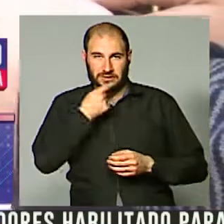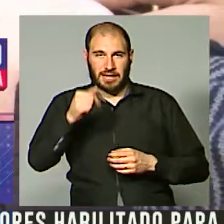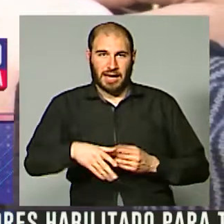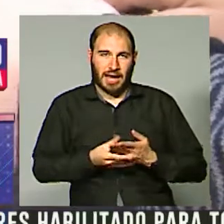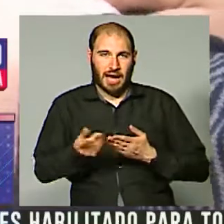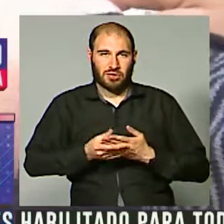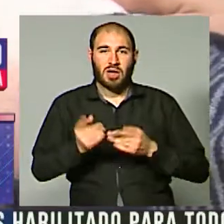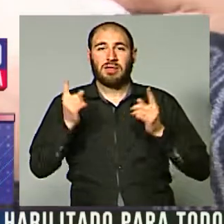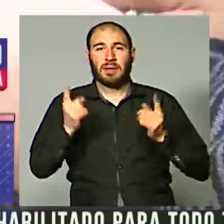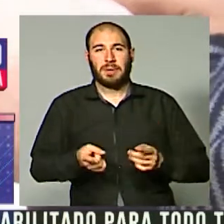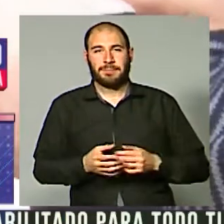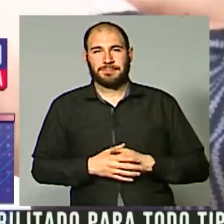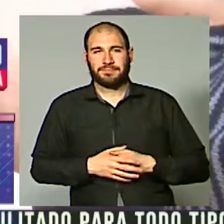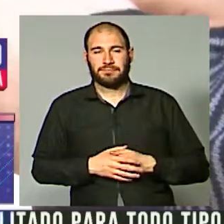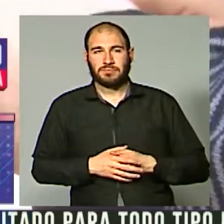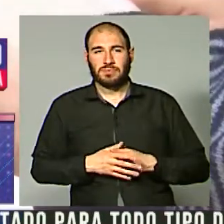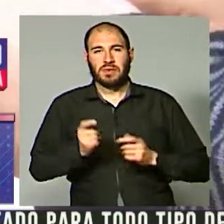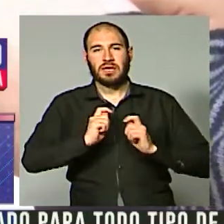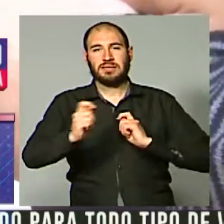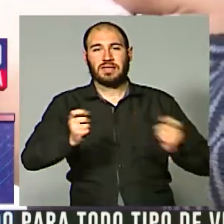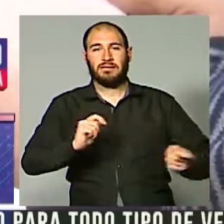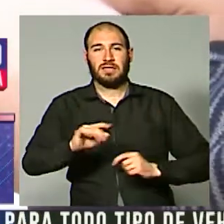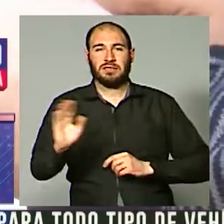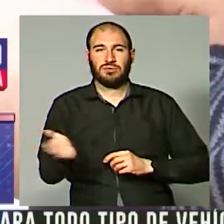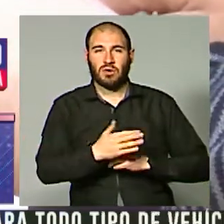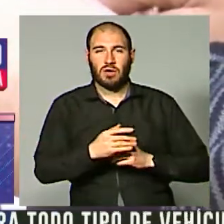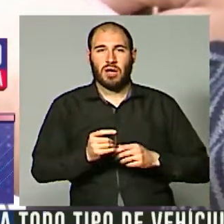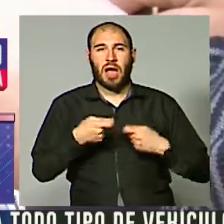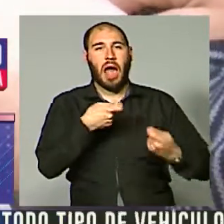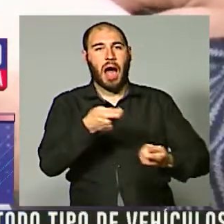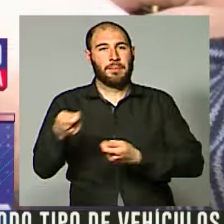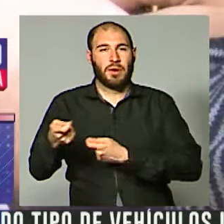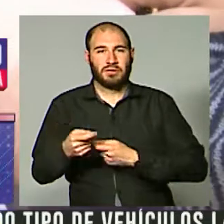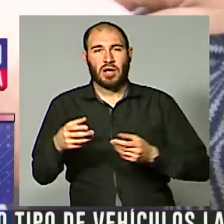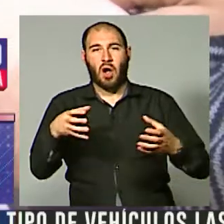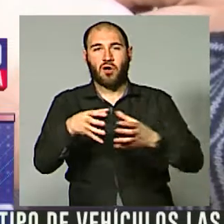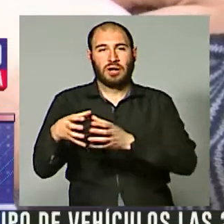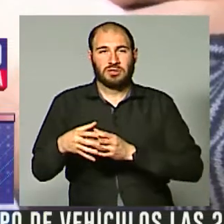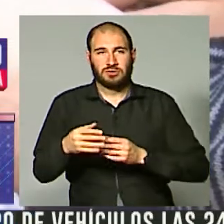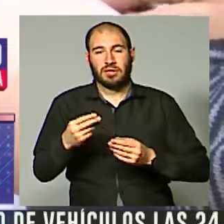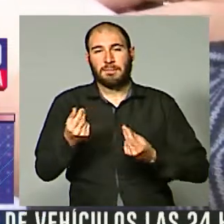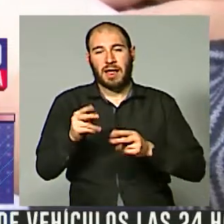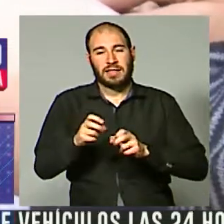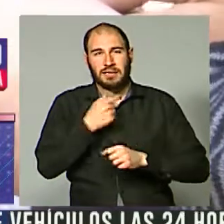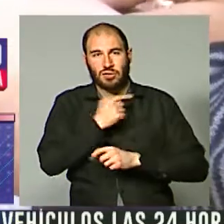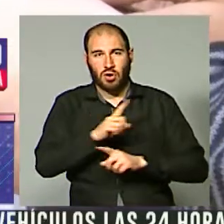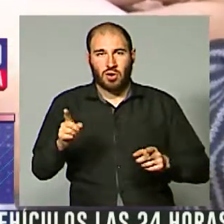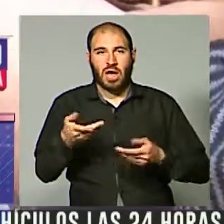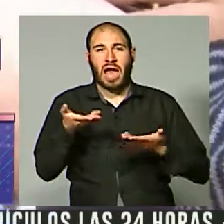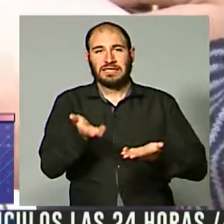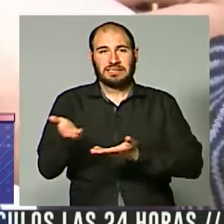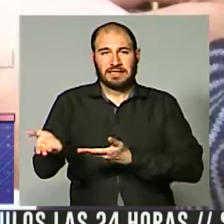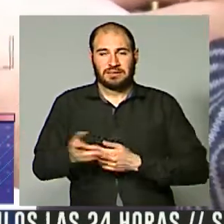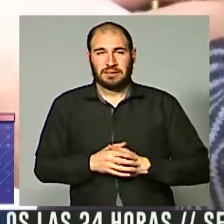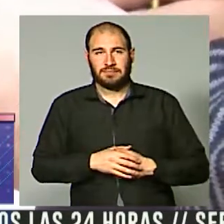y básicamente toda transferencia que se haga o aporte que se haga a organizaciones sin fines de lucro, de asistencia, que